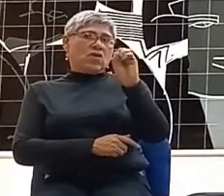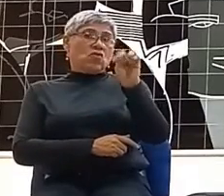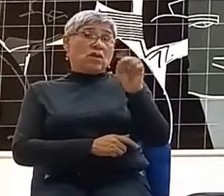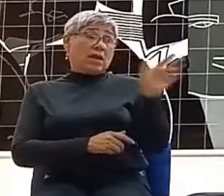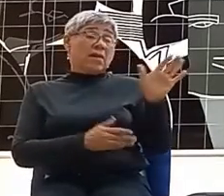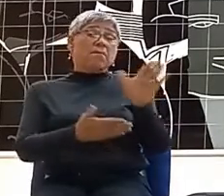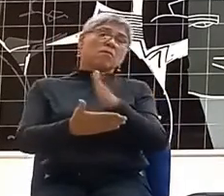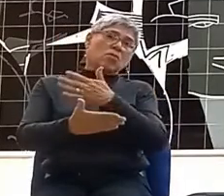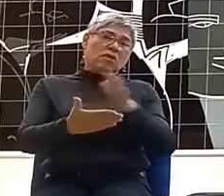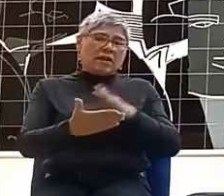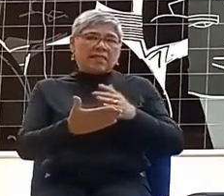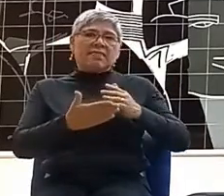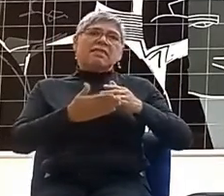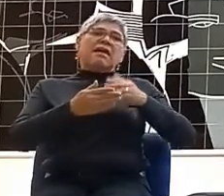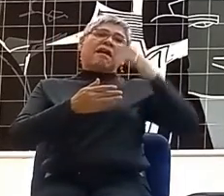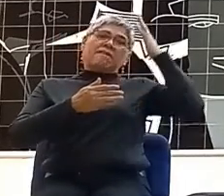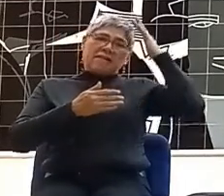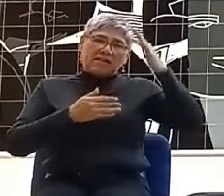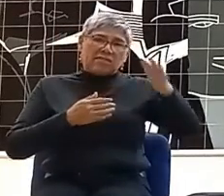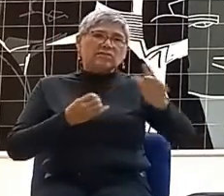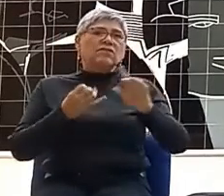poeta, filósofo,